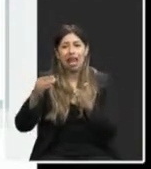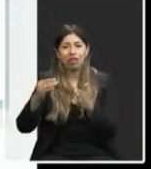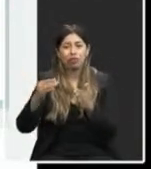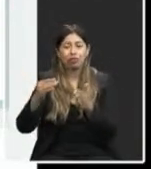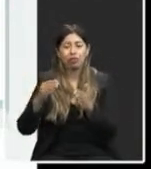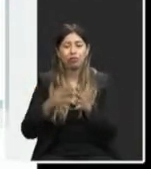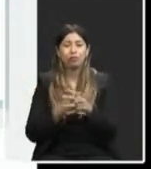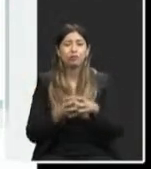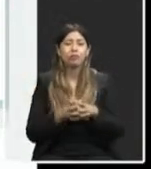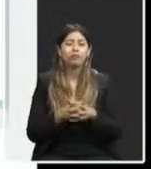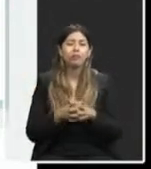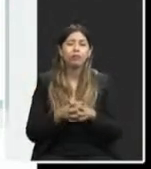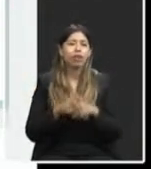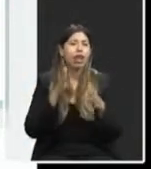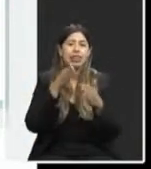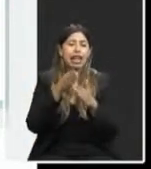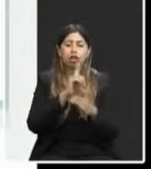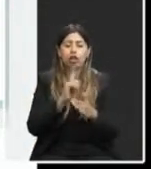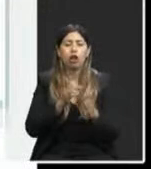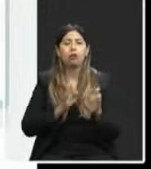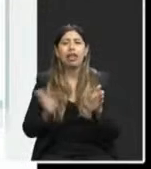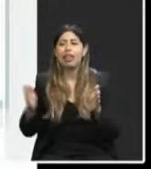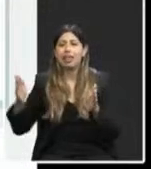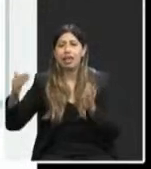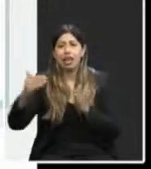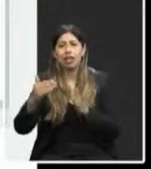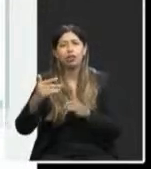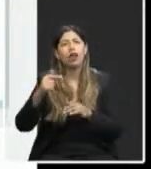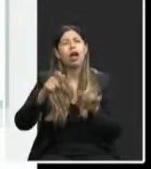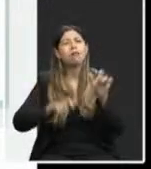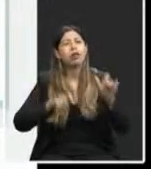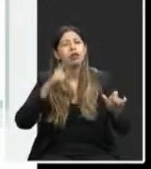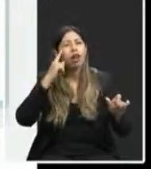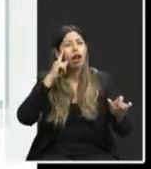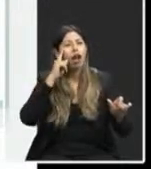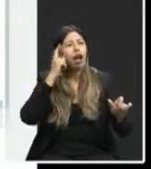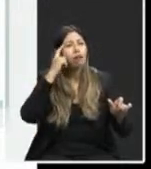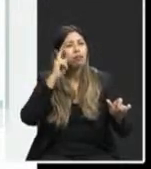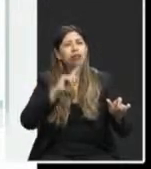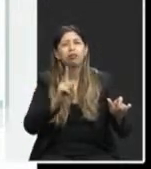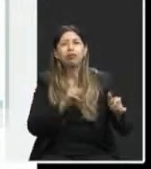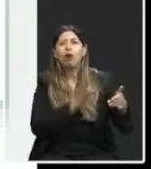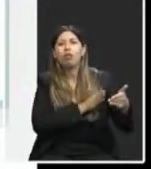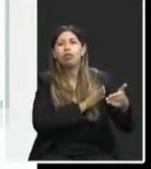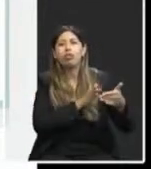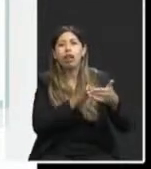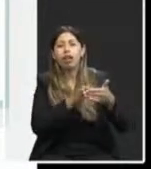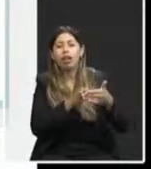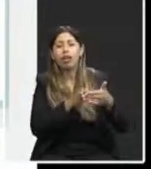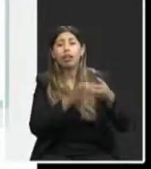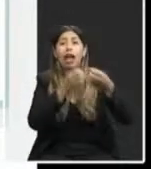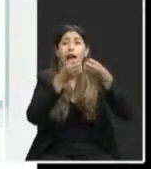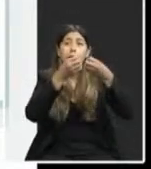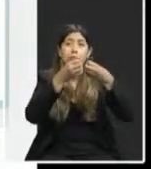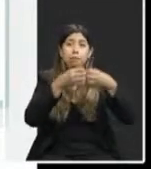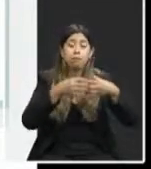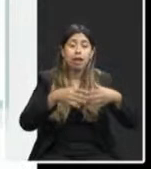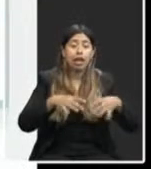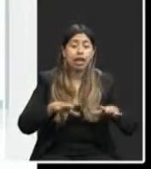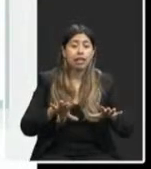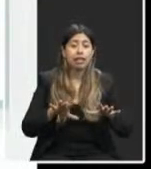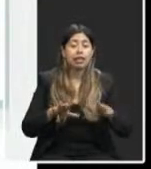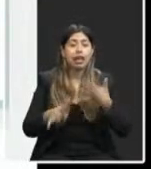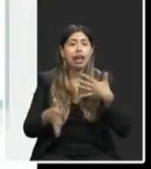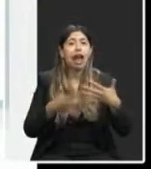biodiversidad. Generalmente la gente no hace una correlación directa entre la pérdida de